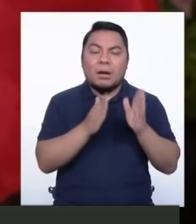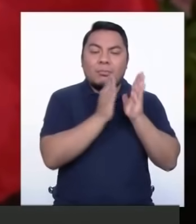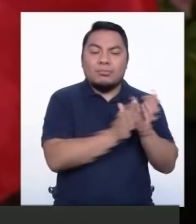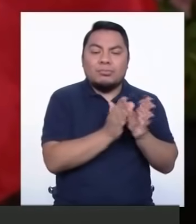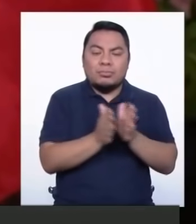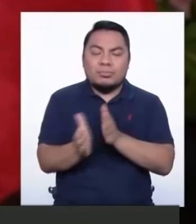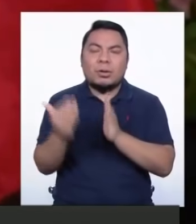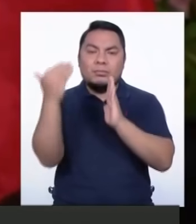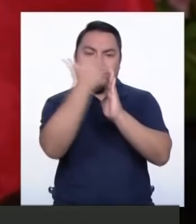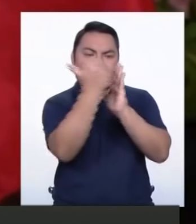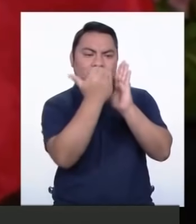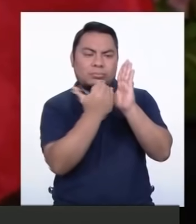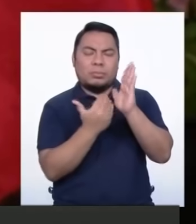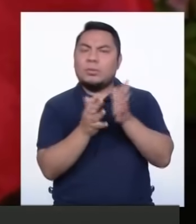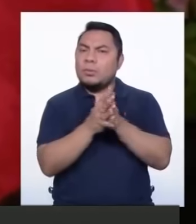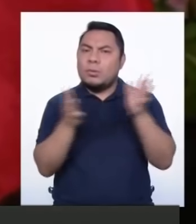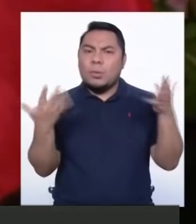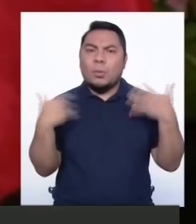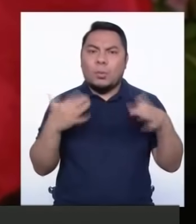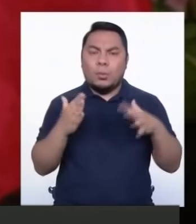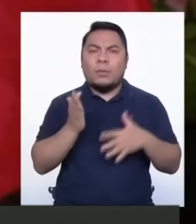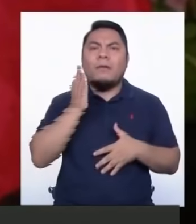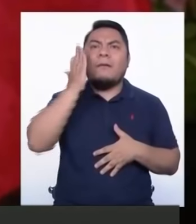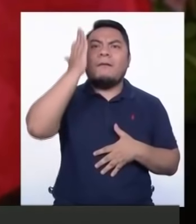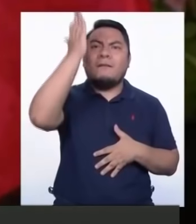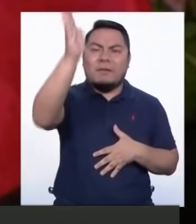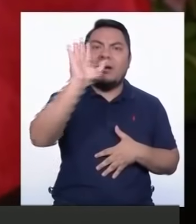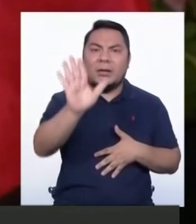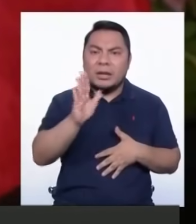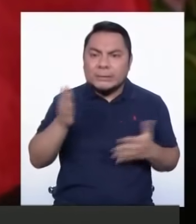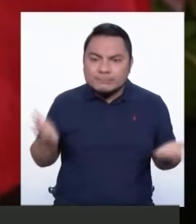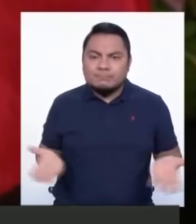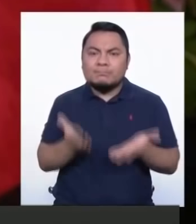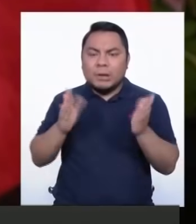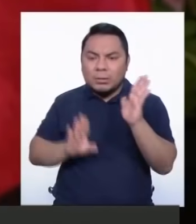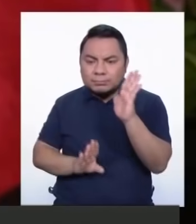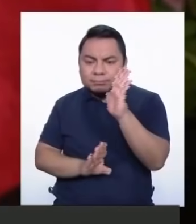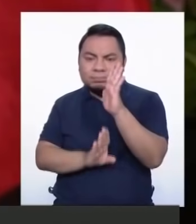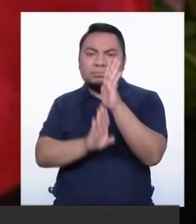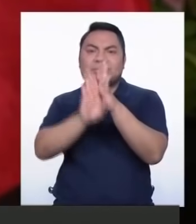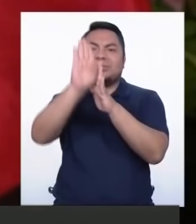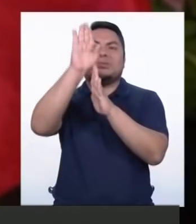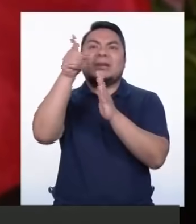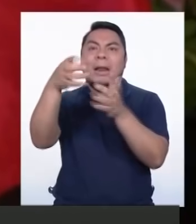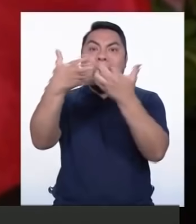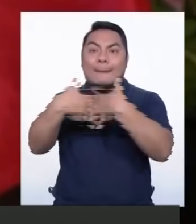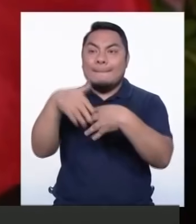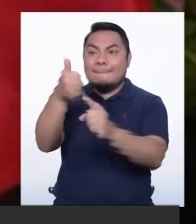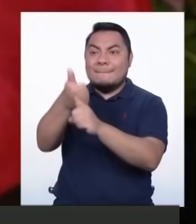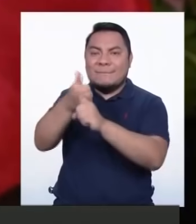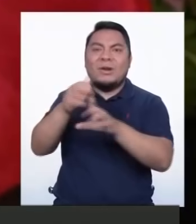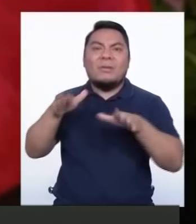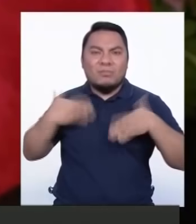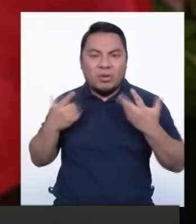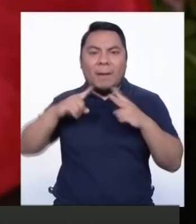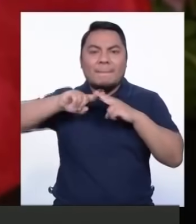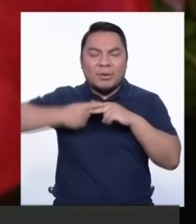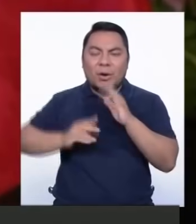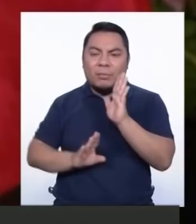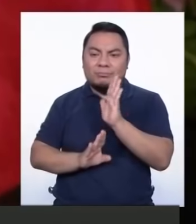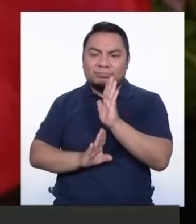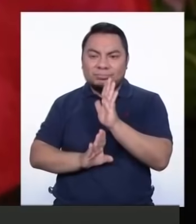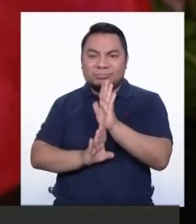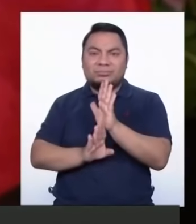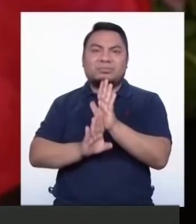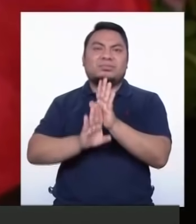muy, muy ambiciosas para generar un dinamismo económico para que luego las propias empresas puedan trabajar no solamente